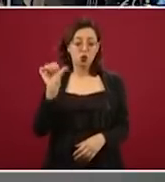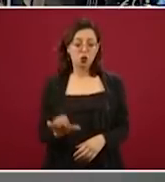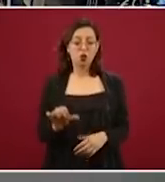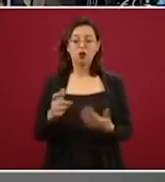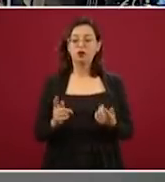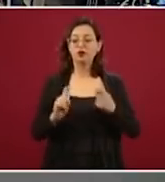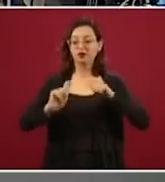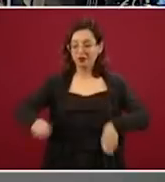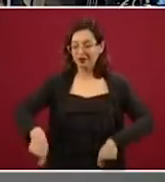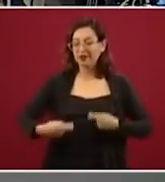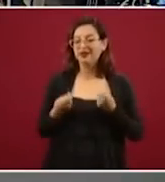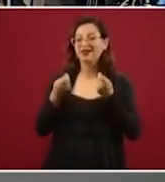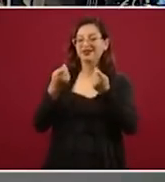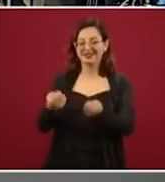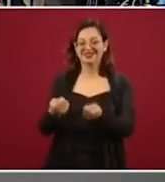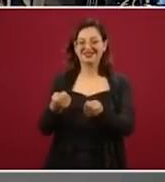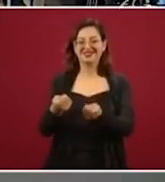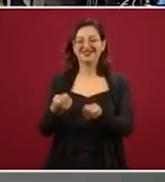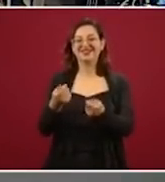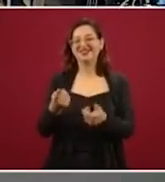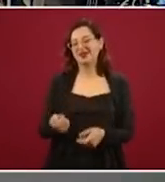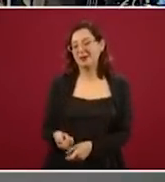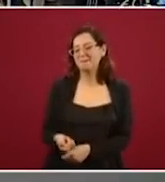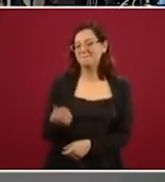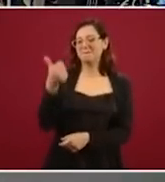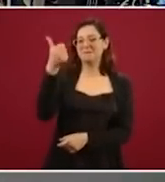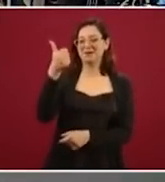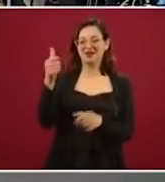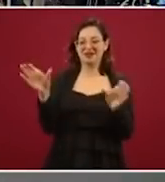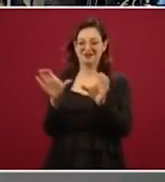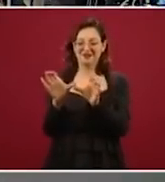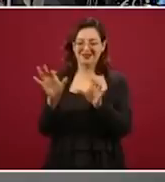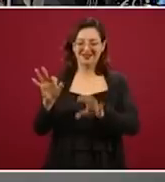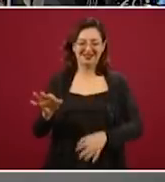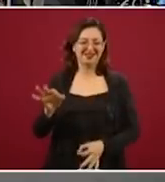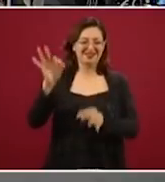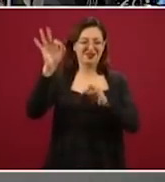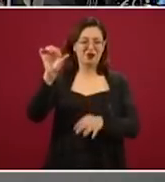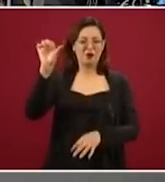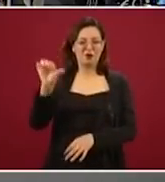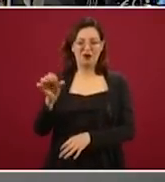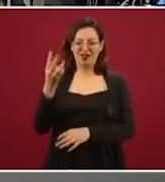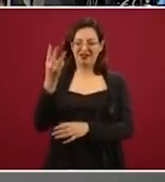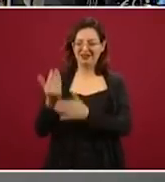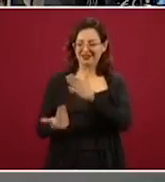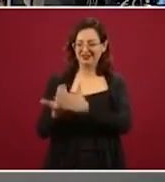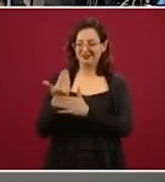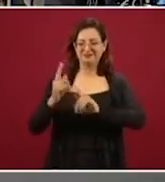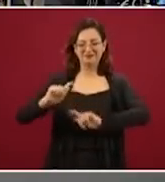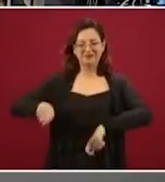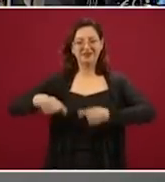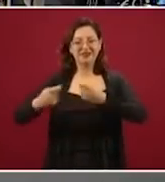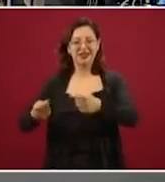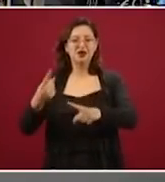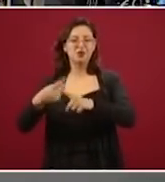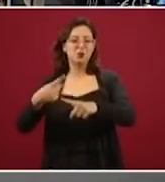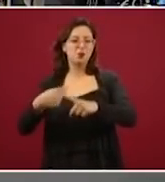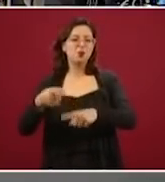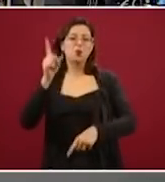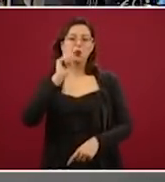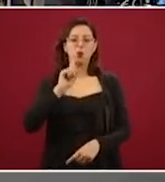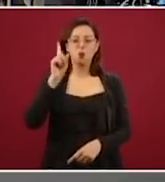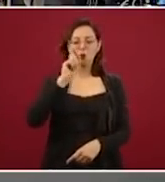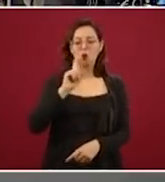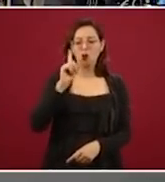primera constancia que se generó. El sistema se abrió hoy a las 3 de la mañana y hoy nos acompaña una empresaria, la